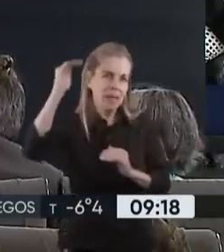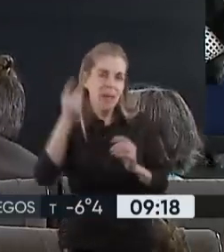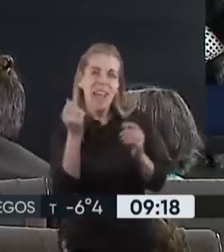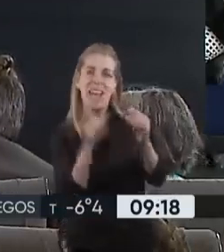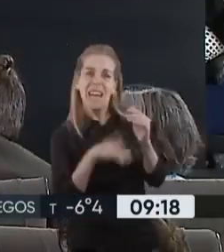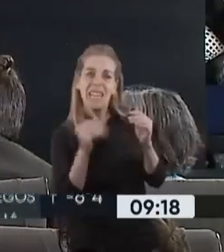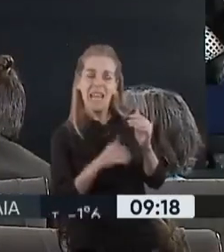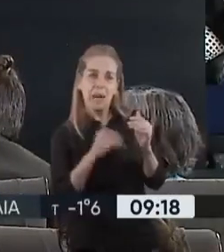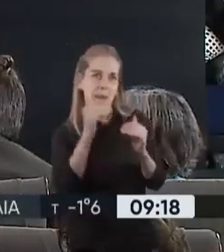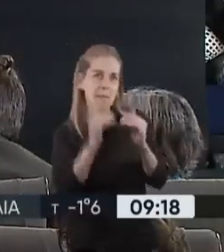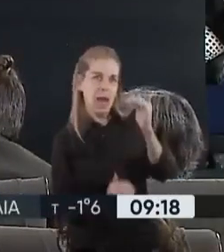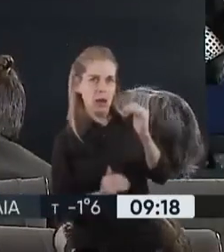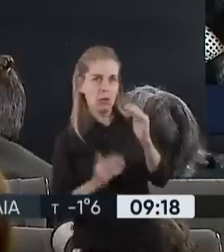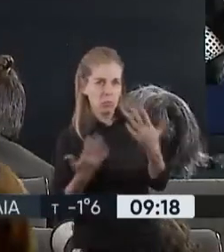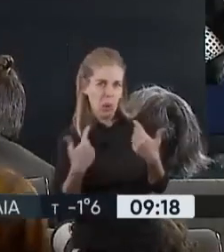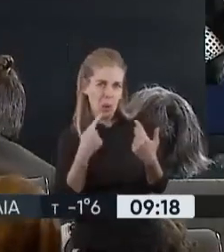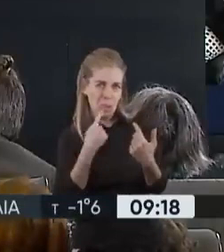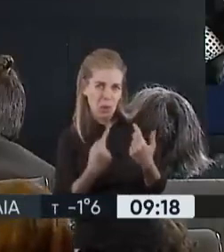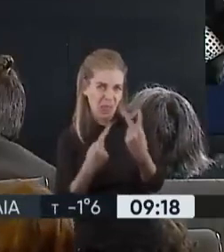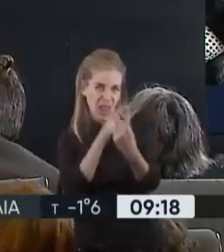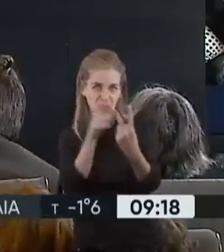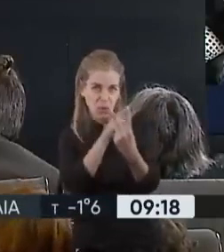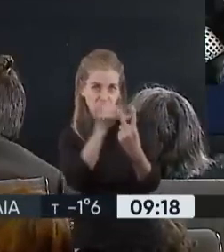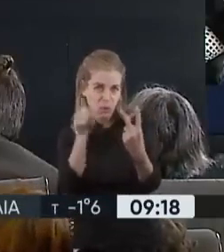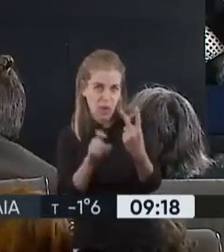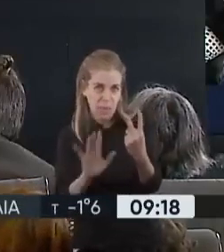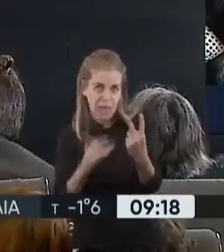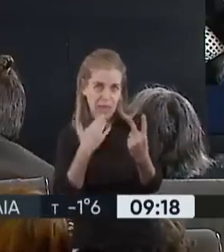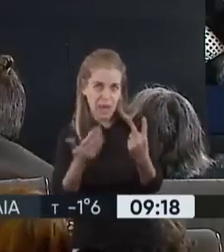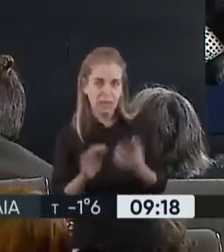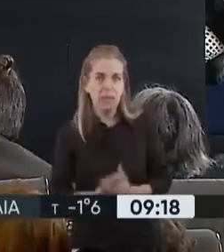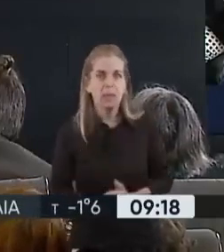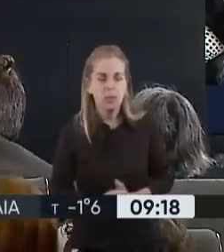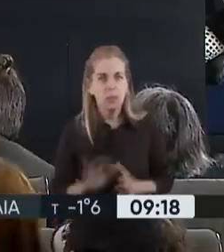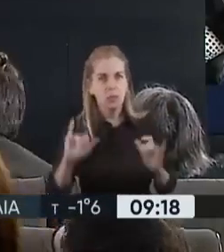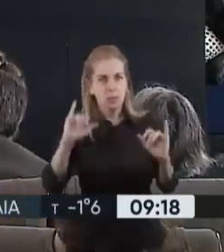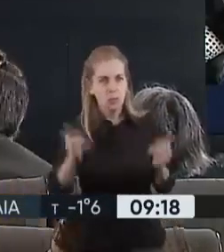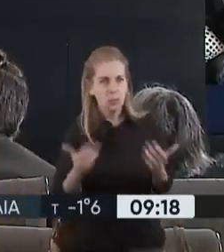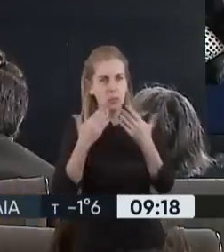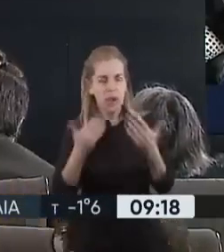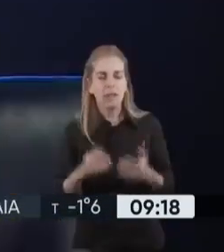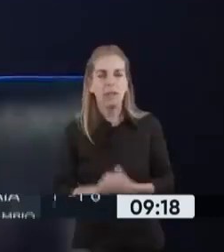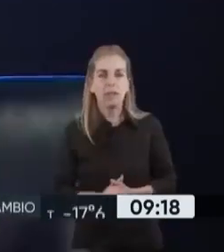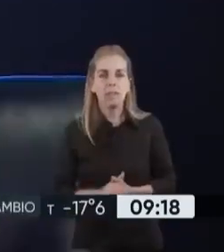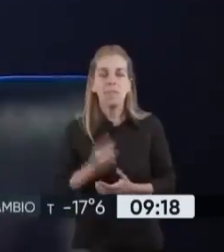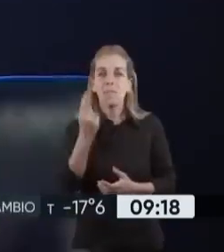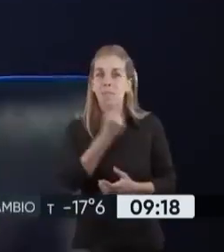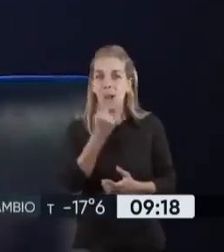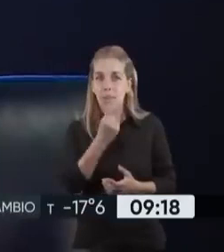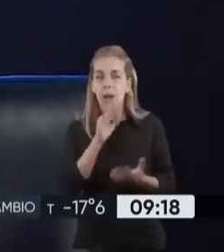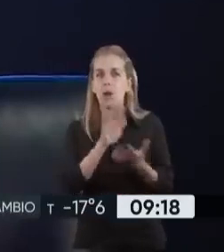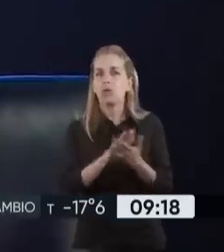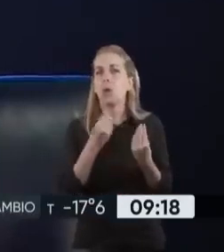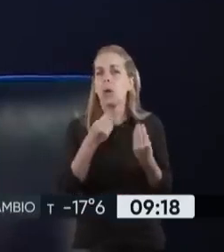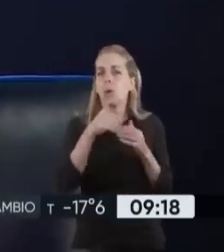se le prometió al fondo monetario si le puedo preguntar esas dos cosas le agradezco perfecto muchas gracias por la pregunta en primer lugar el punto de